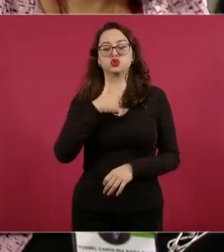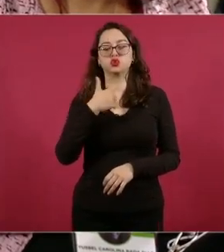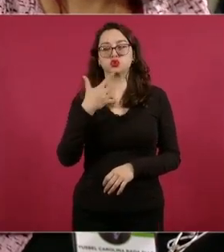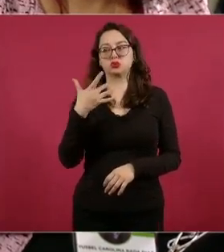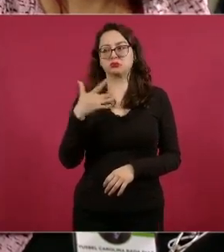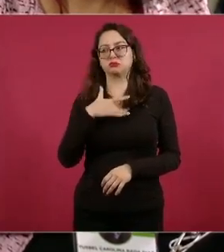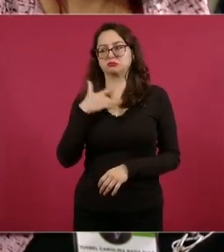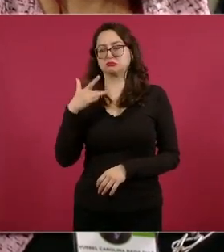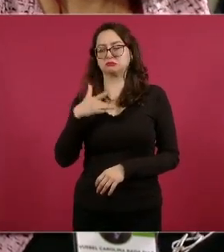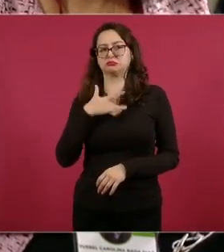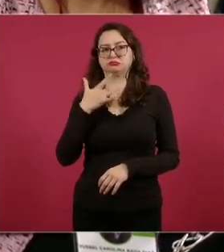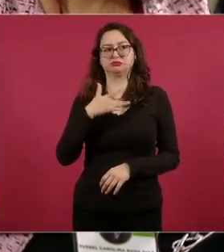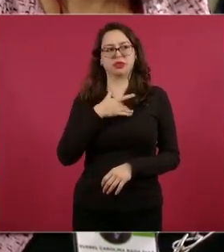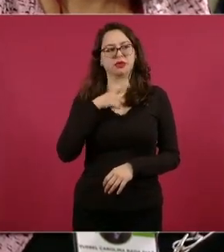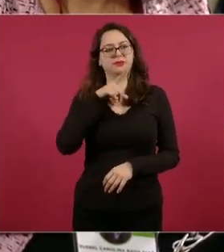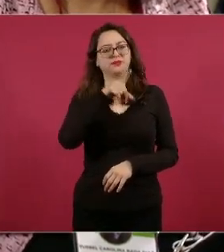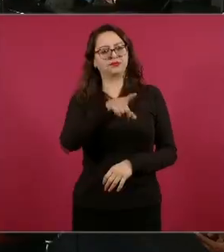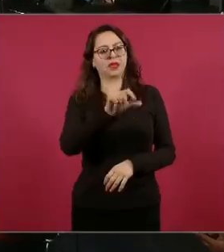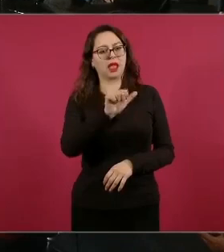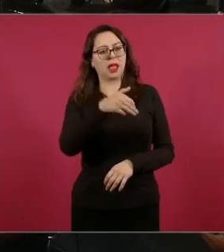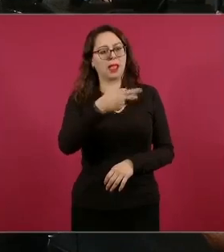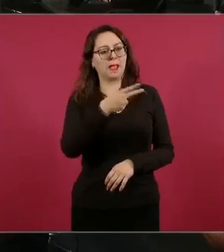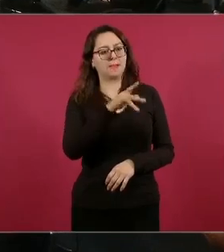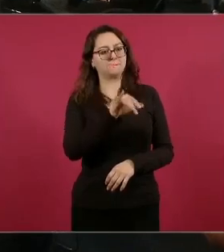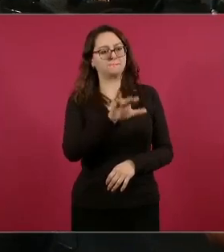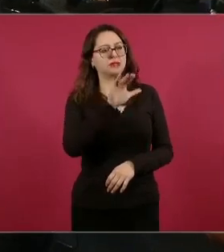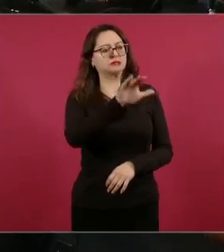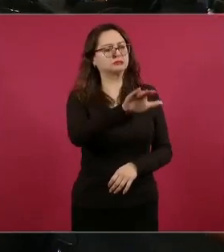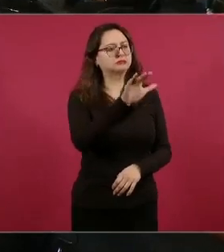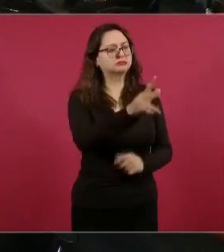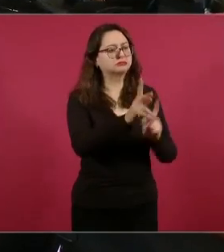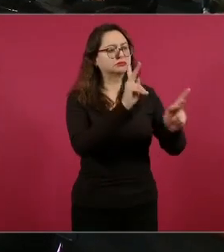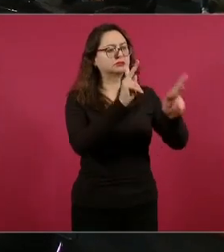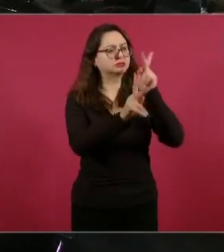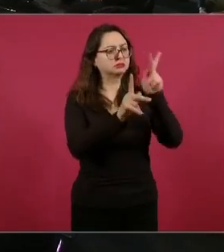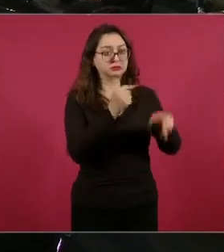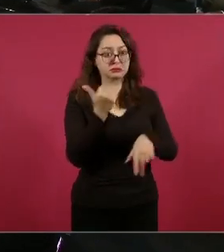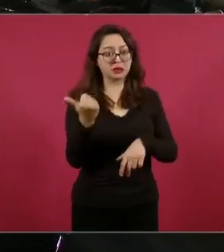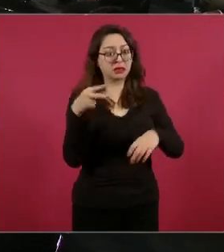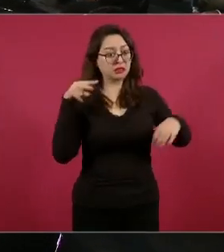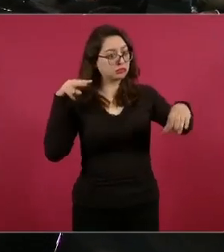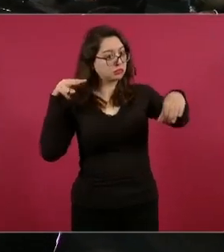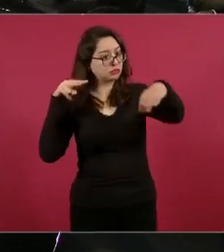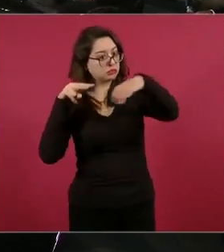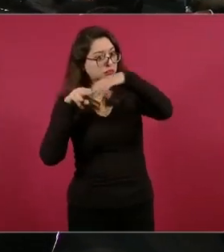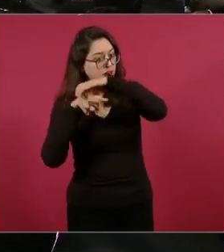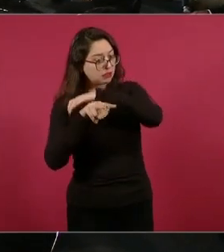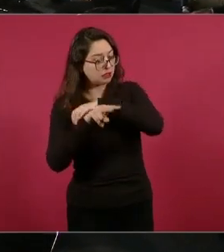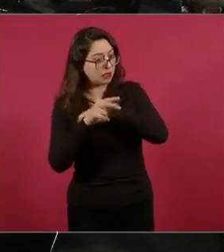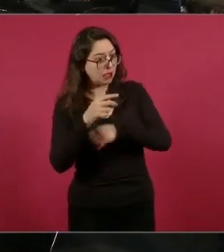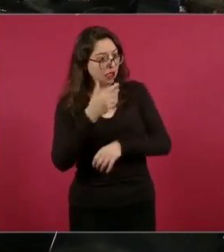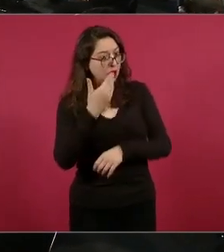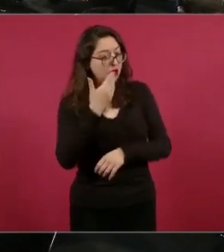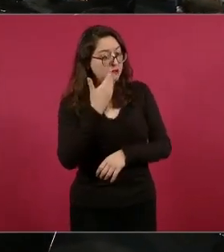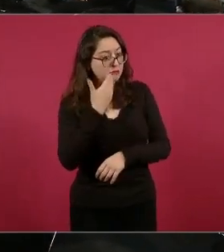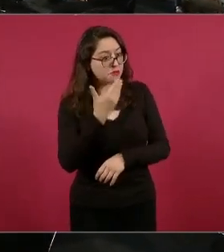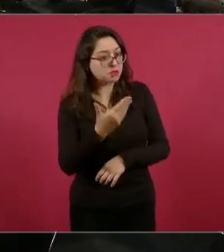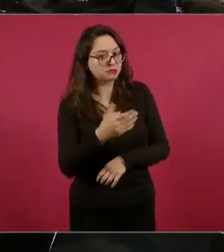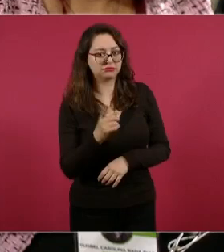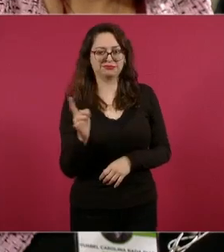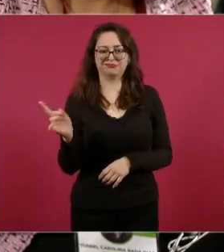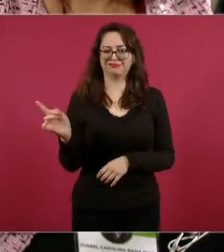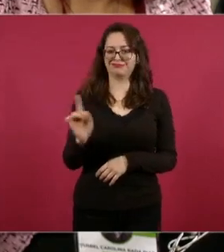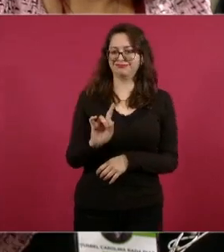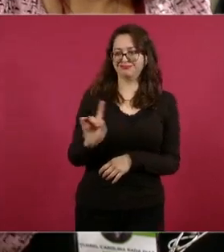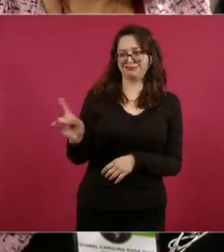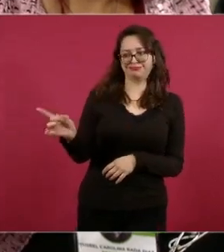de Psiquiatría Infantil, la AMPI, y ellos hablan exactamente de lo mismo, que la literatura y las prácticas dicen